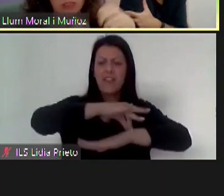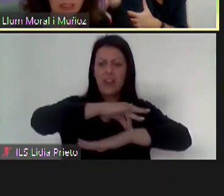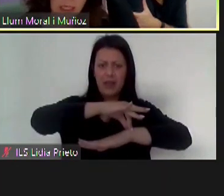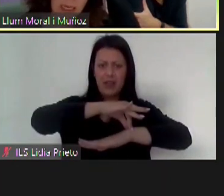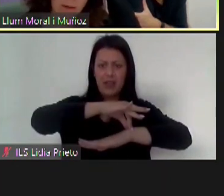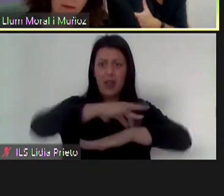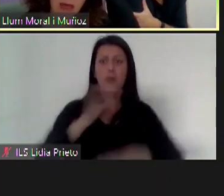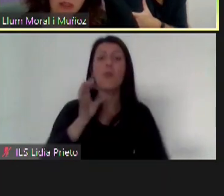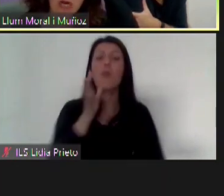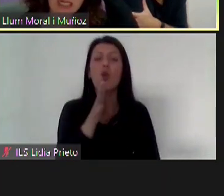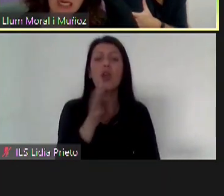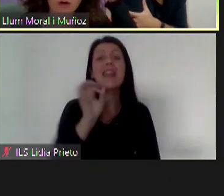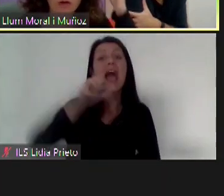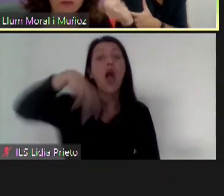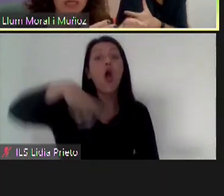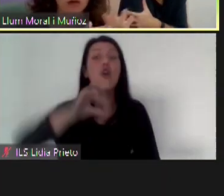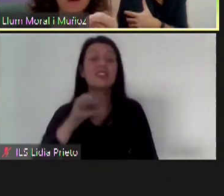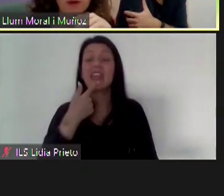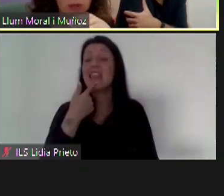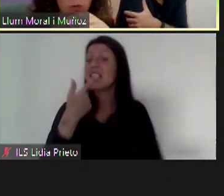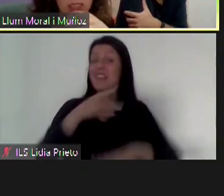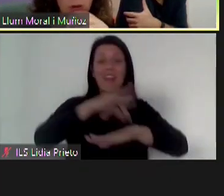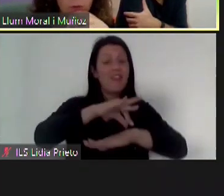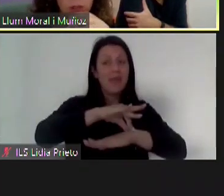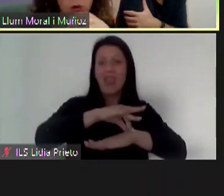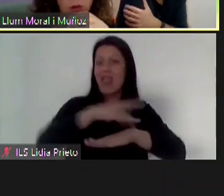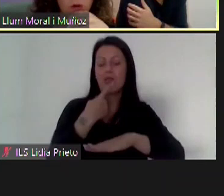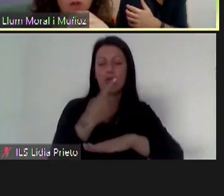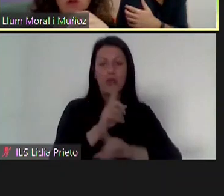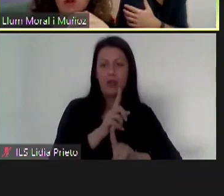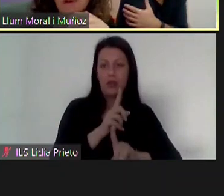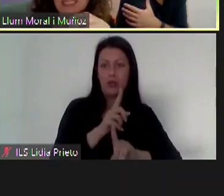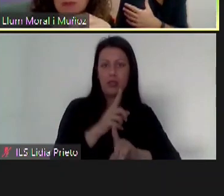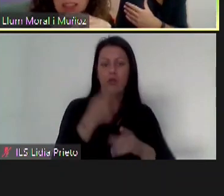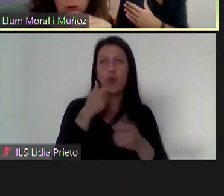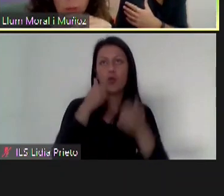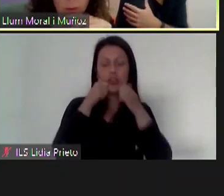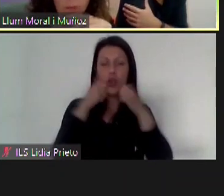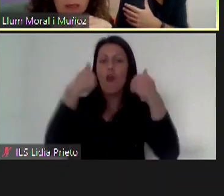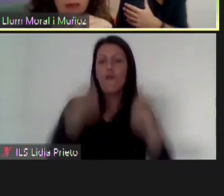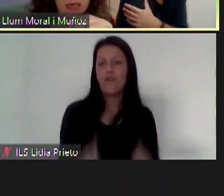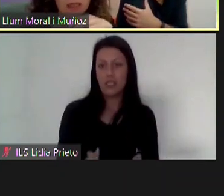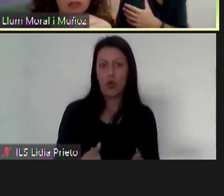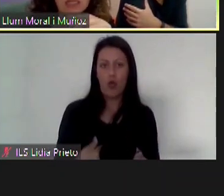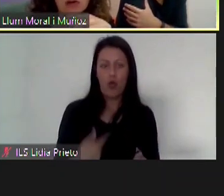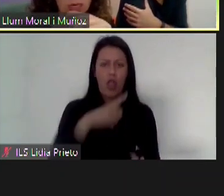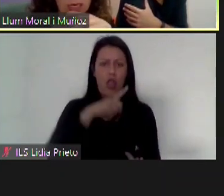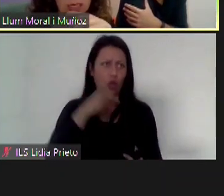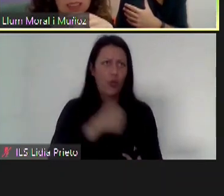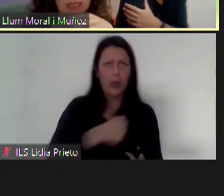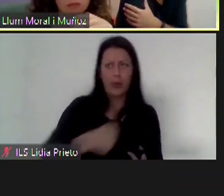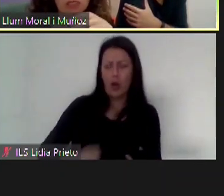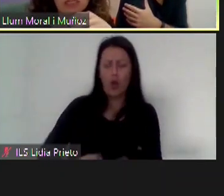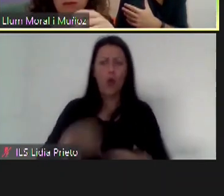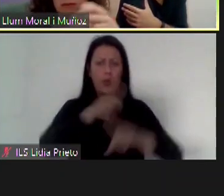propia OMS dice que la enfermedad es una alteración o desviación de un estado fisiológico o de varias partes del cuerpo. Entonces,